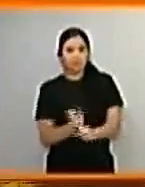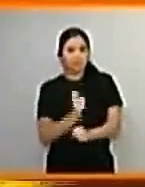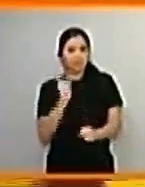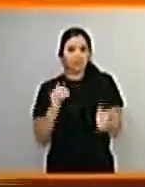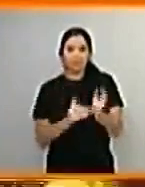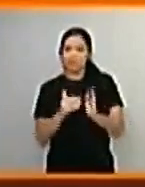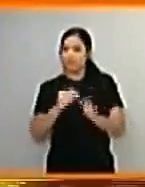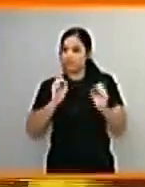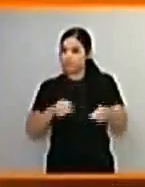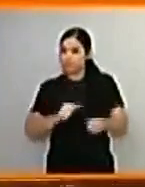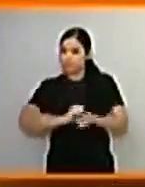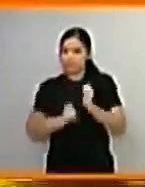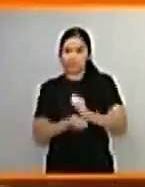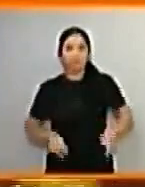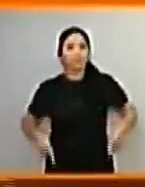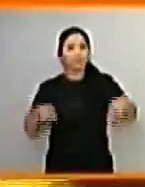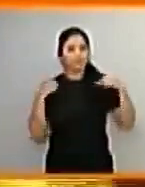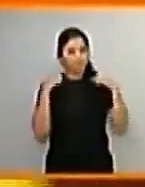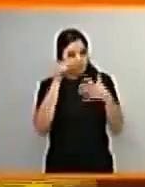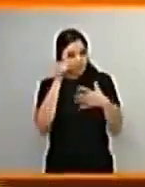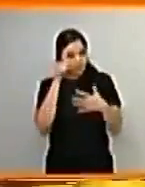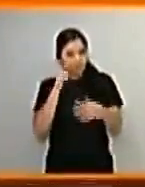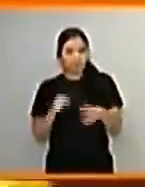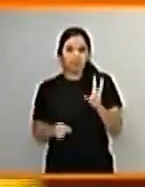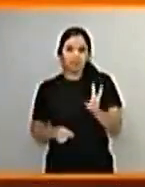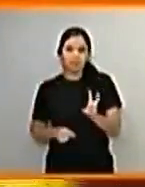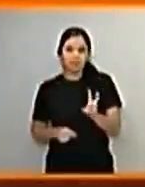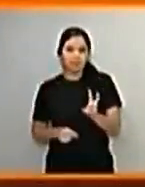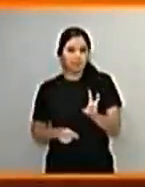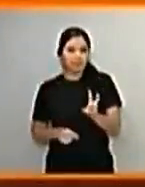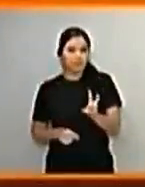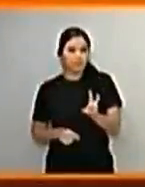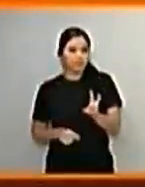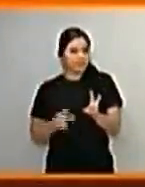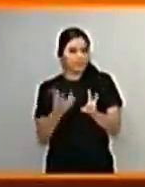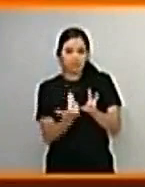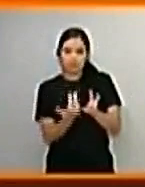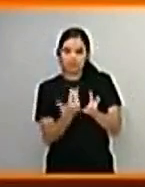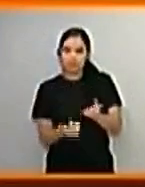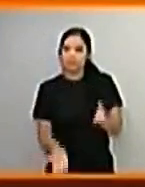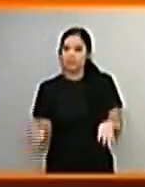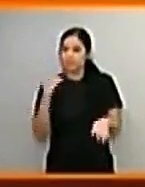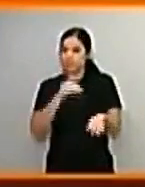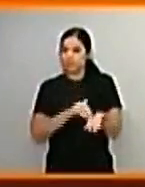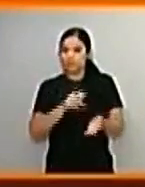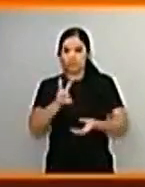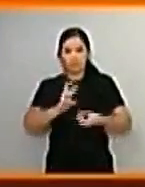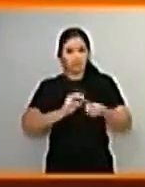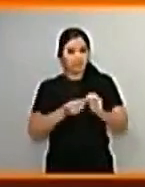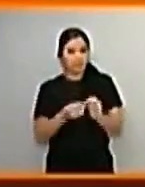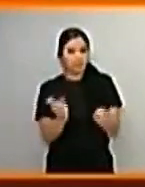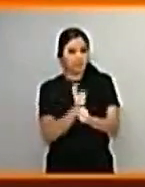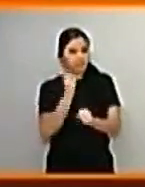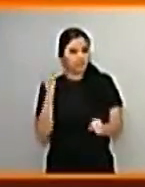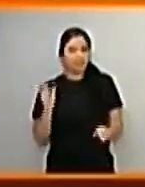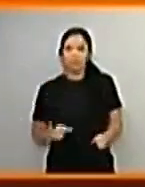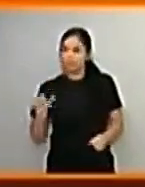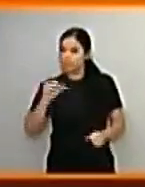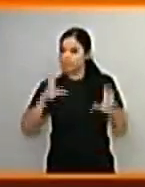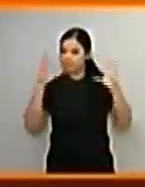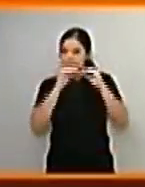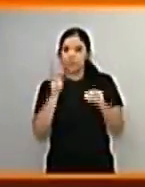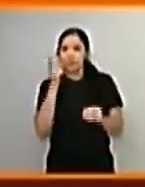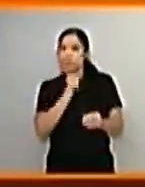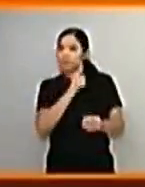que podría cambiarte la vida. Atentos. Y ese es el 13. Con mucho gusto reitero 6 números ganadores para nuestro Loto